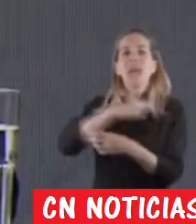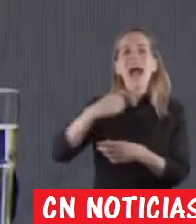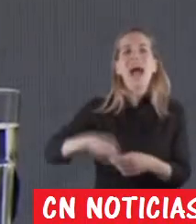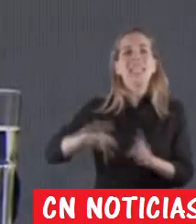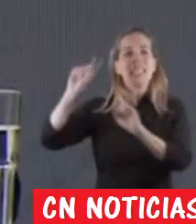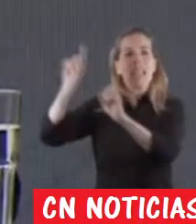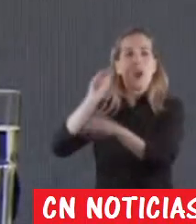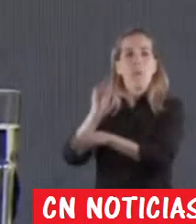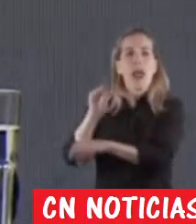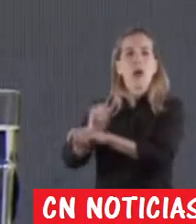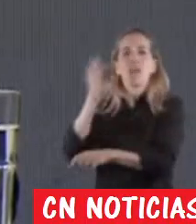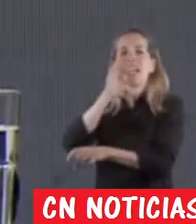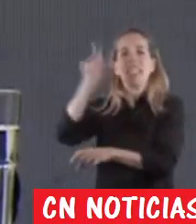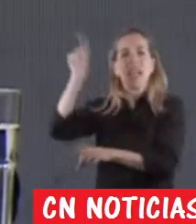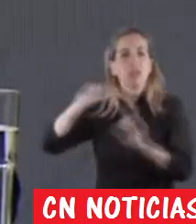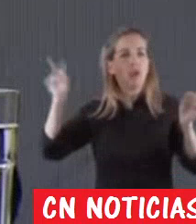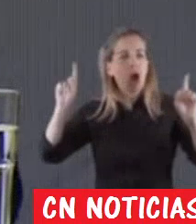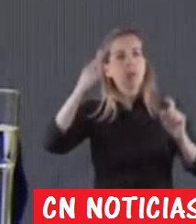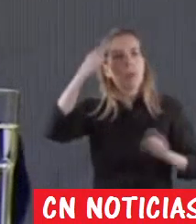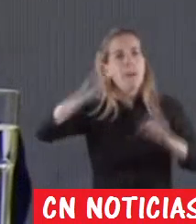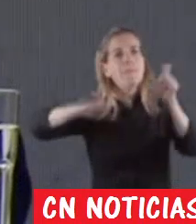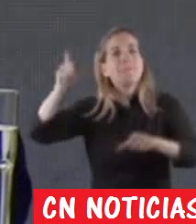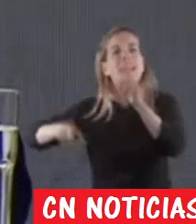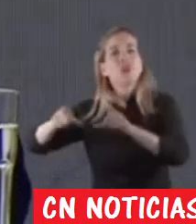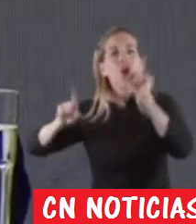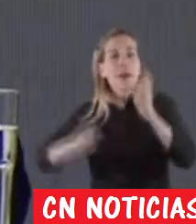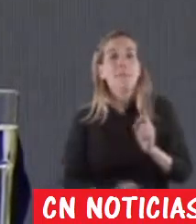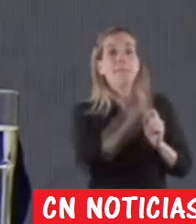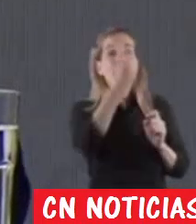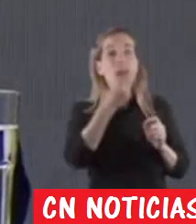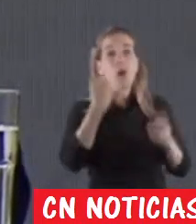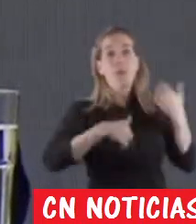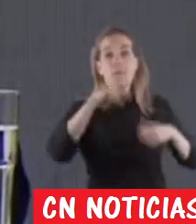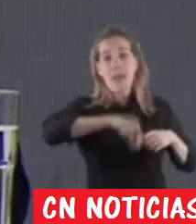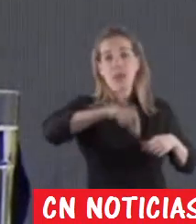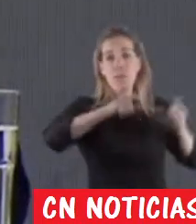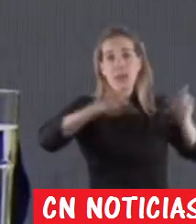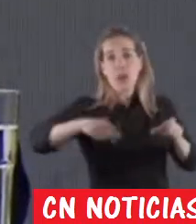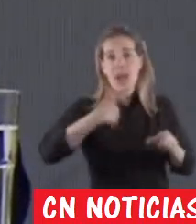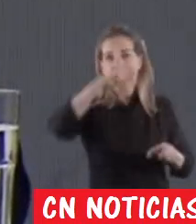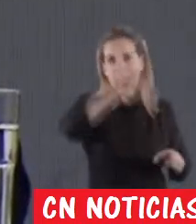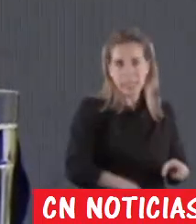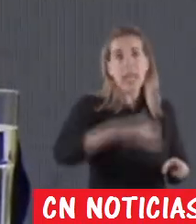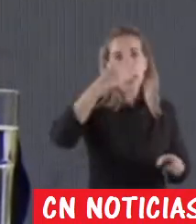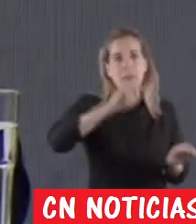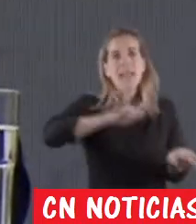alimentos para el resto de la humanidad, para los argentinos primero y para poder exportar al resto de la